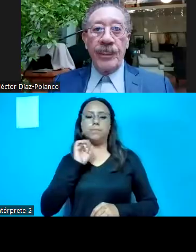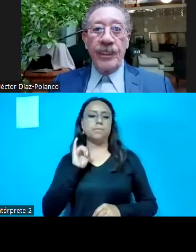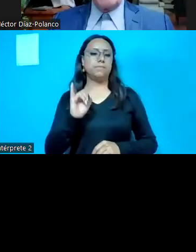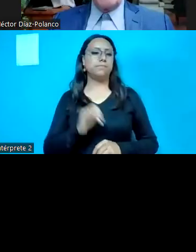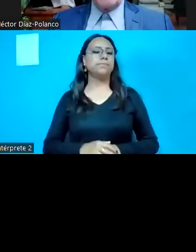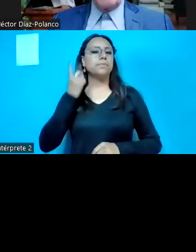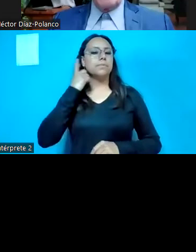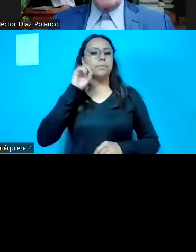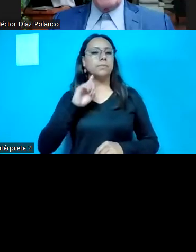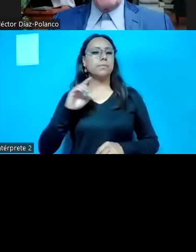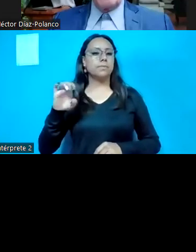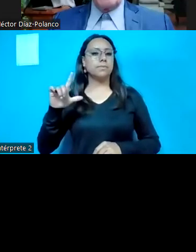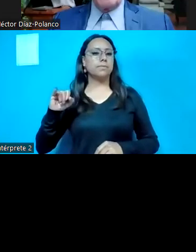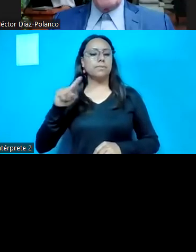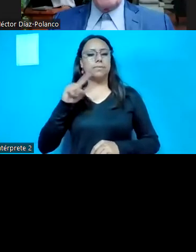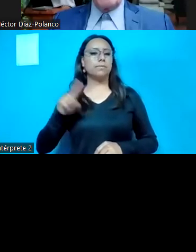Gracias,